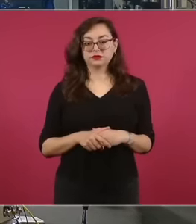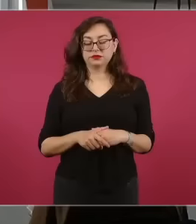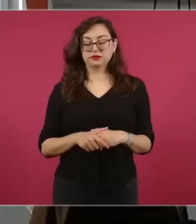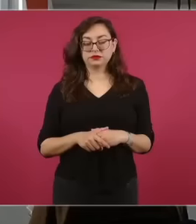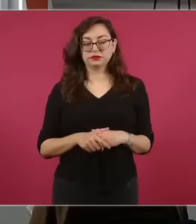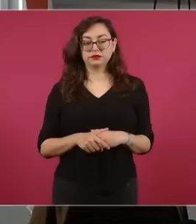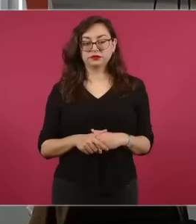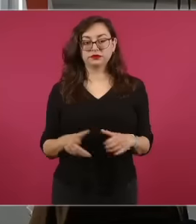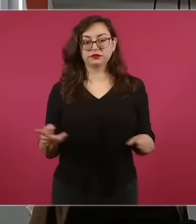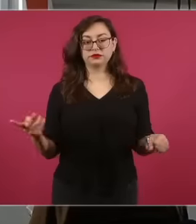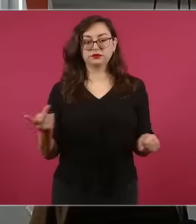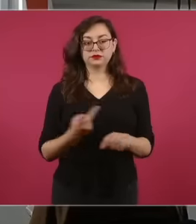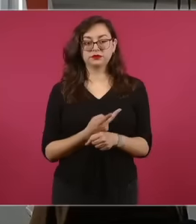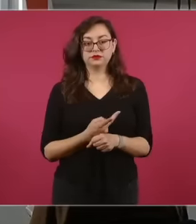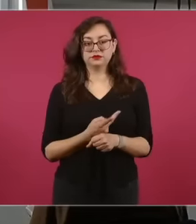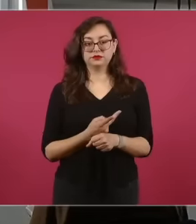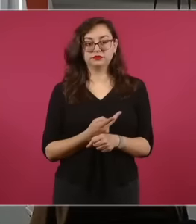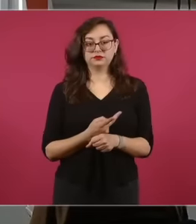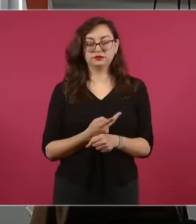pero